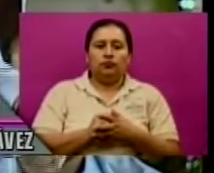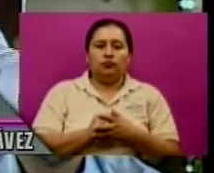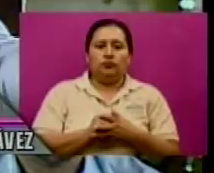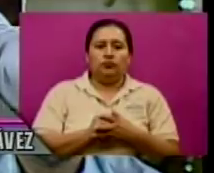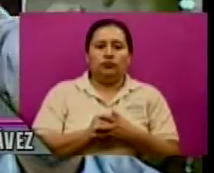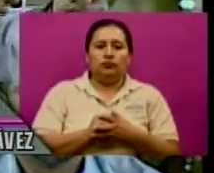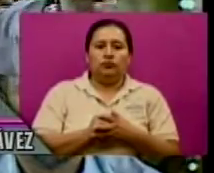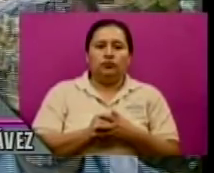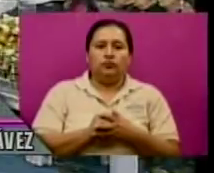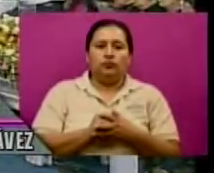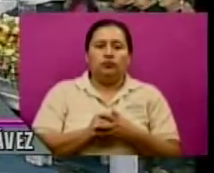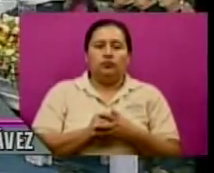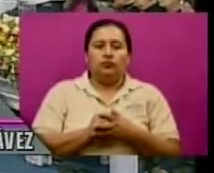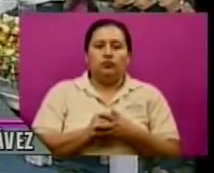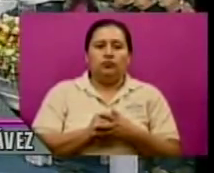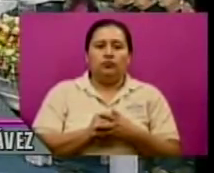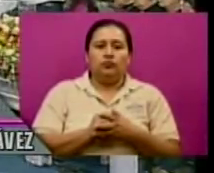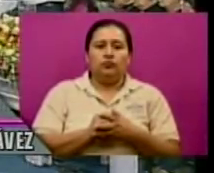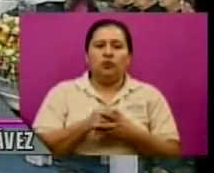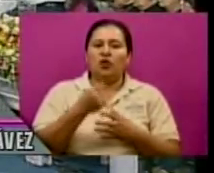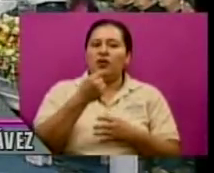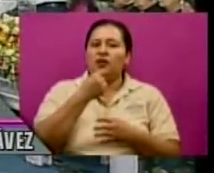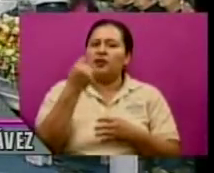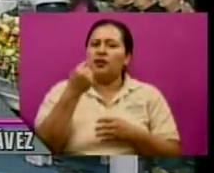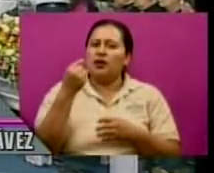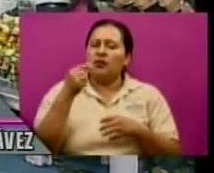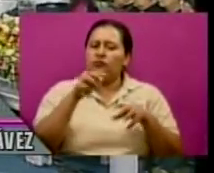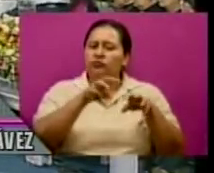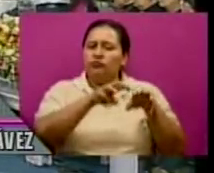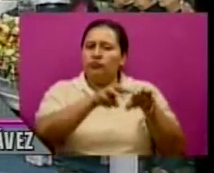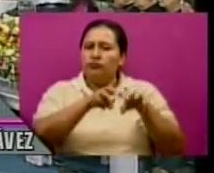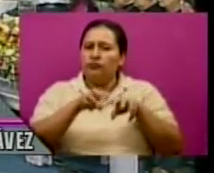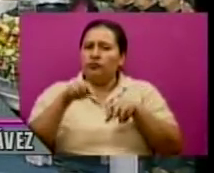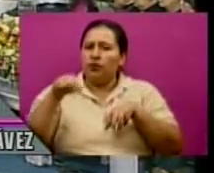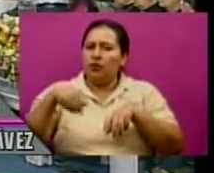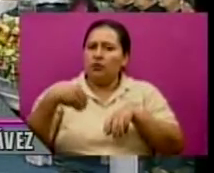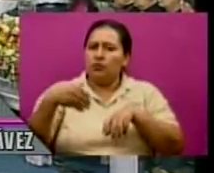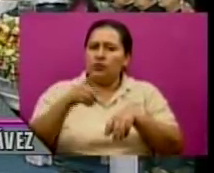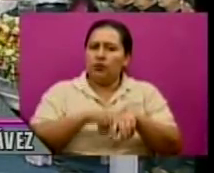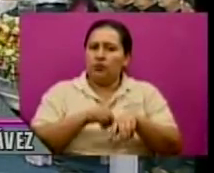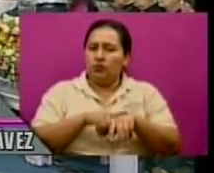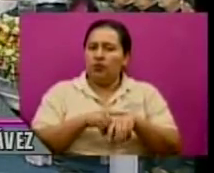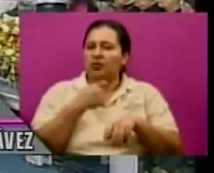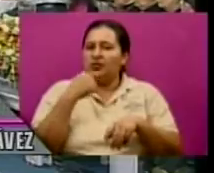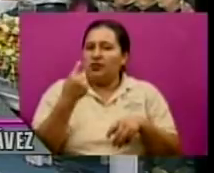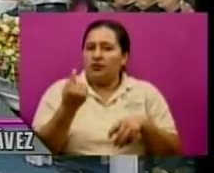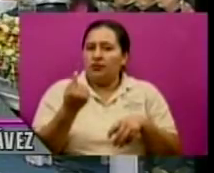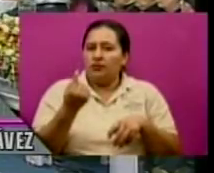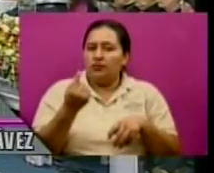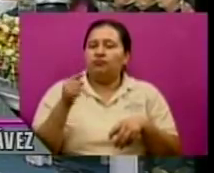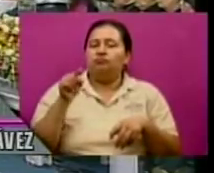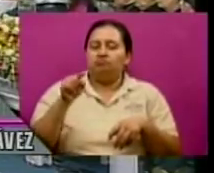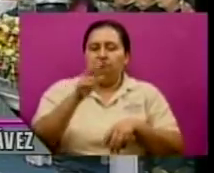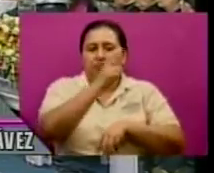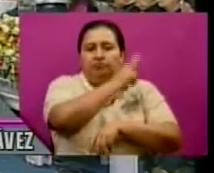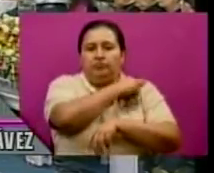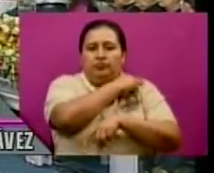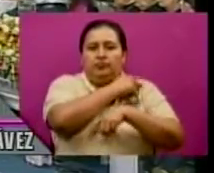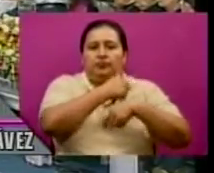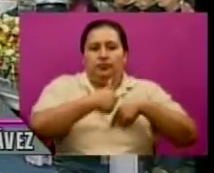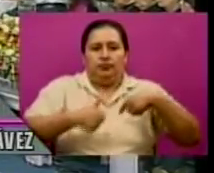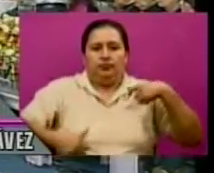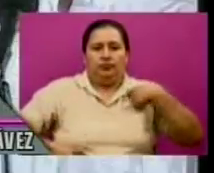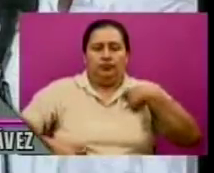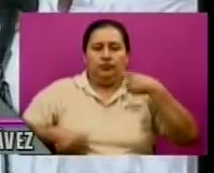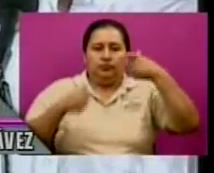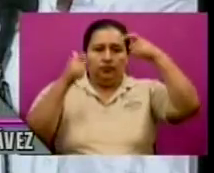¿Y quién llevó el arado en estos tiempos? Sino el comandante presidente Hugo